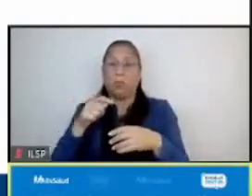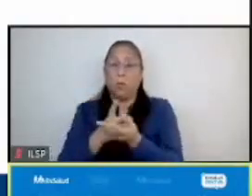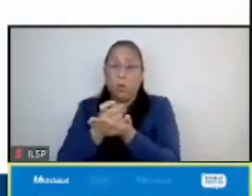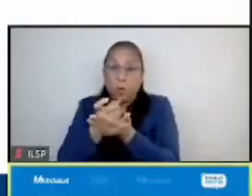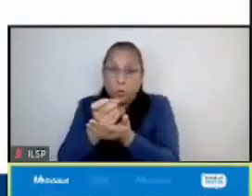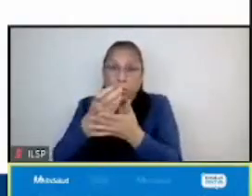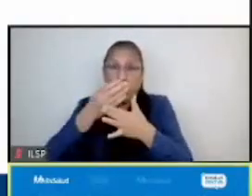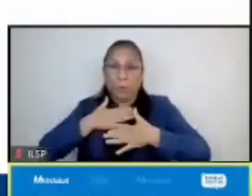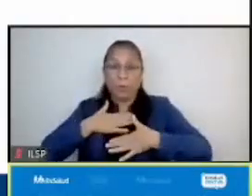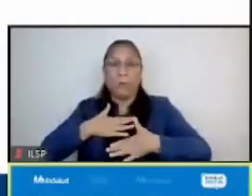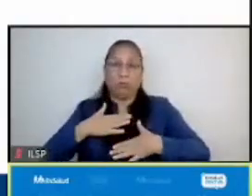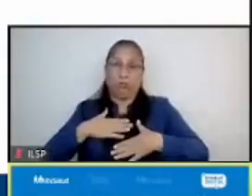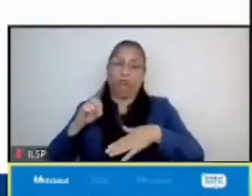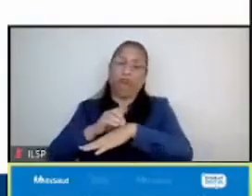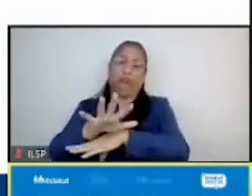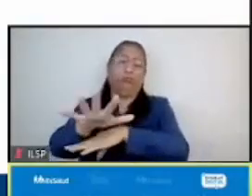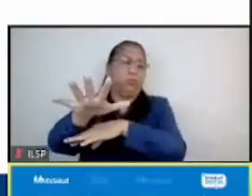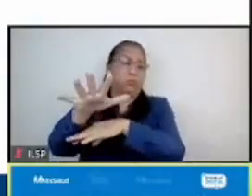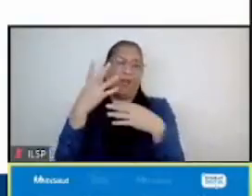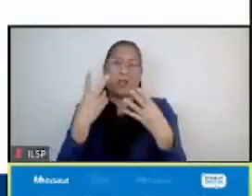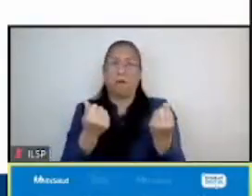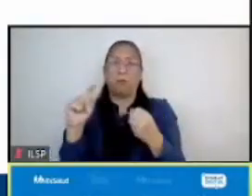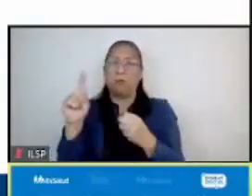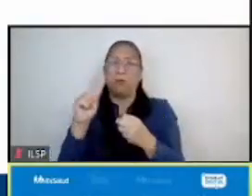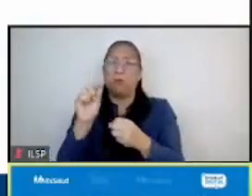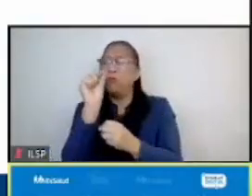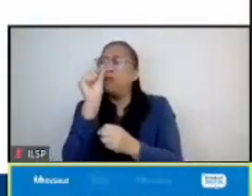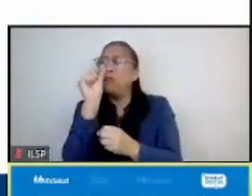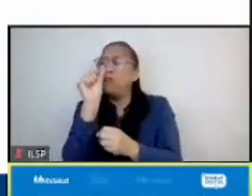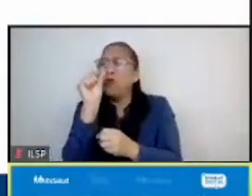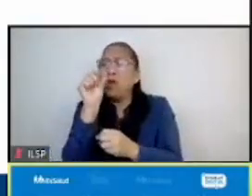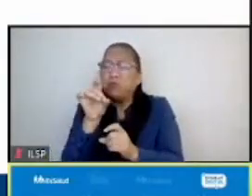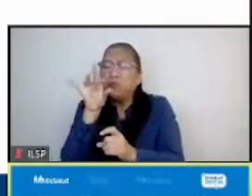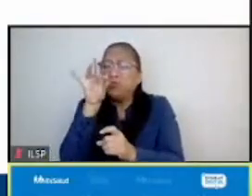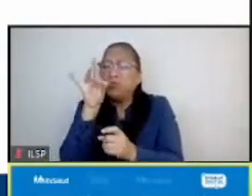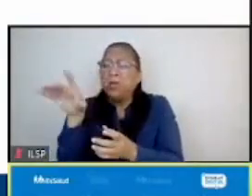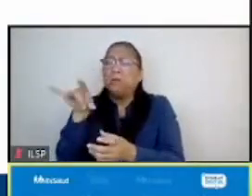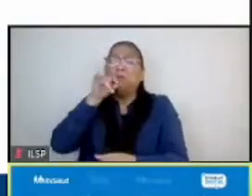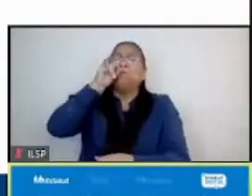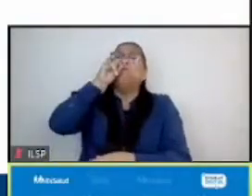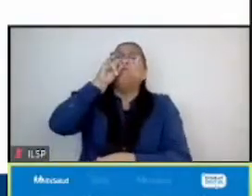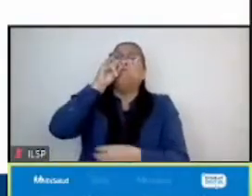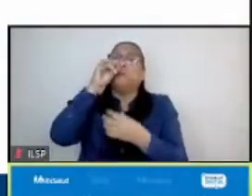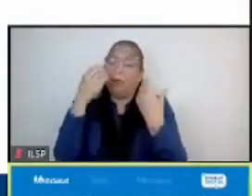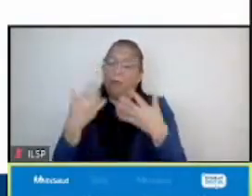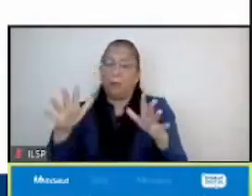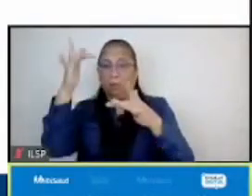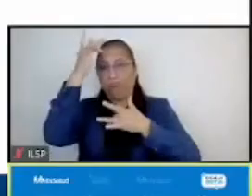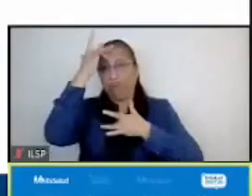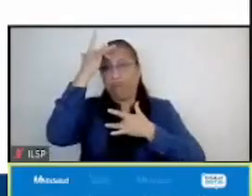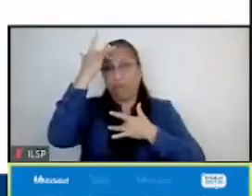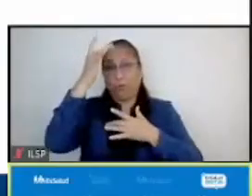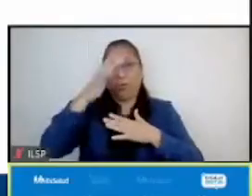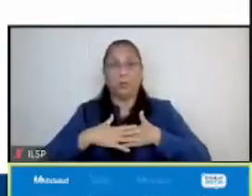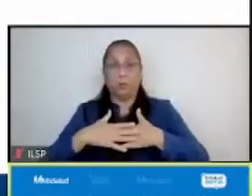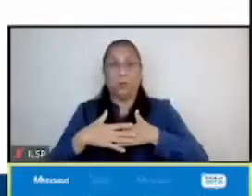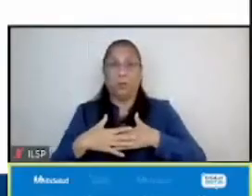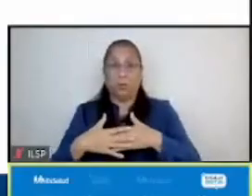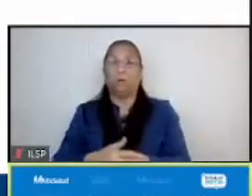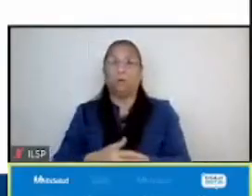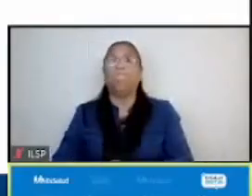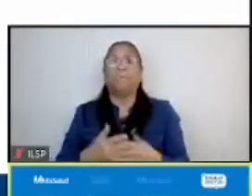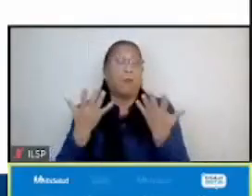muy contagiantes. No necesitas mucha carga, puede ser unas cuantas virus que entren a tu cuerpo y ya vas a tener la infección respiratoria.